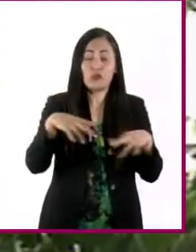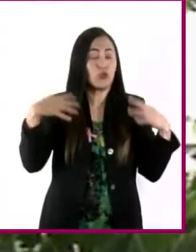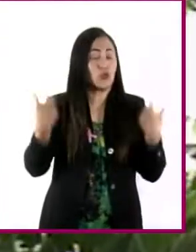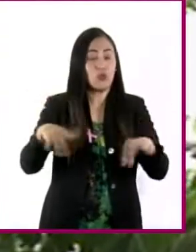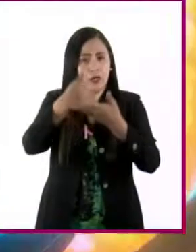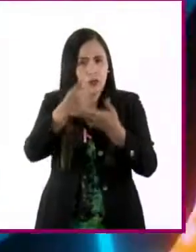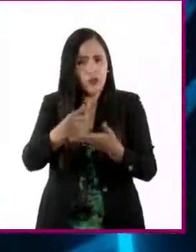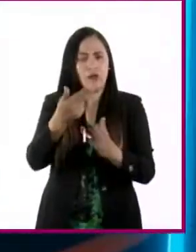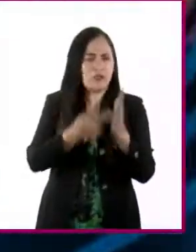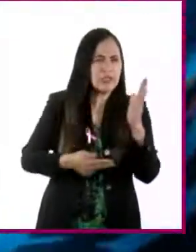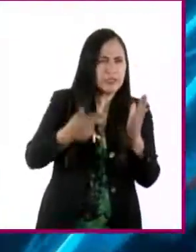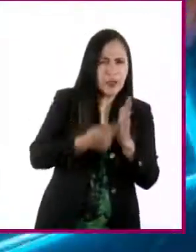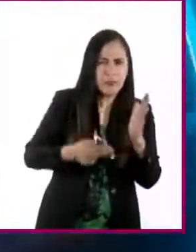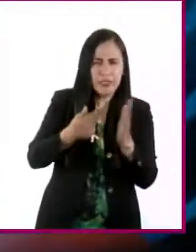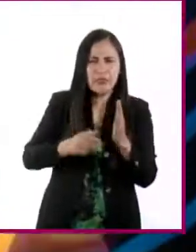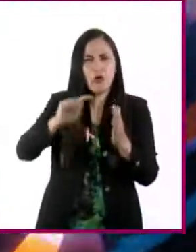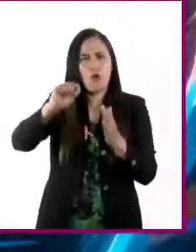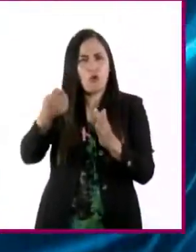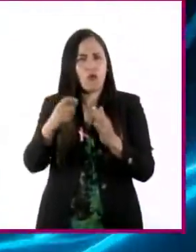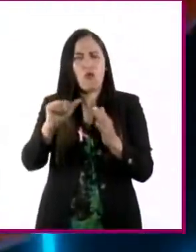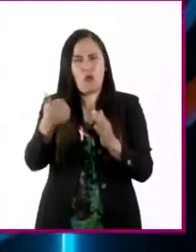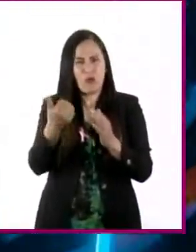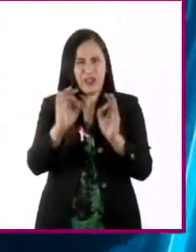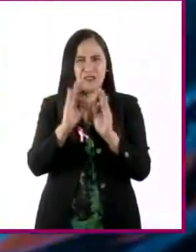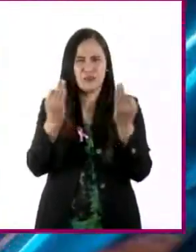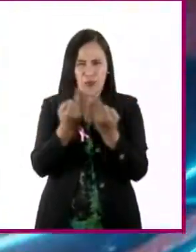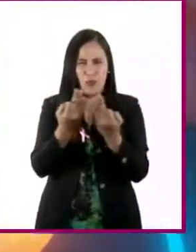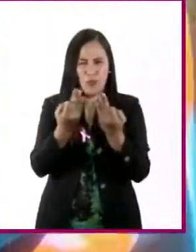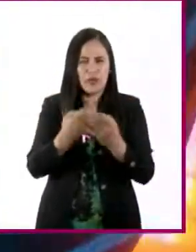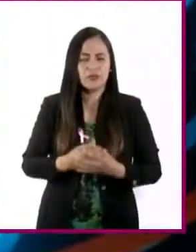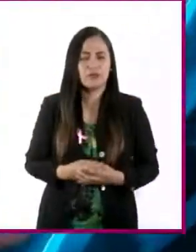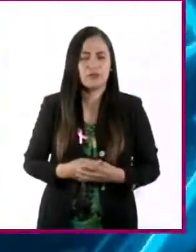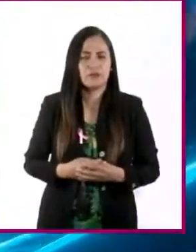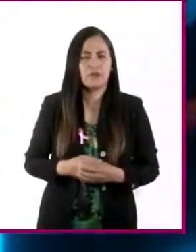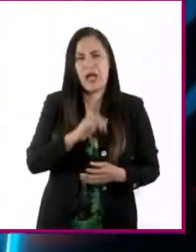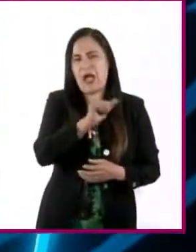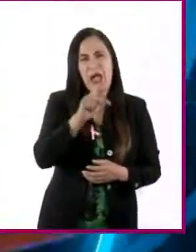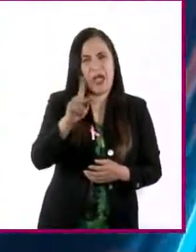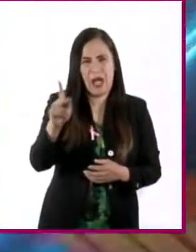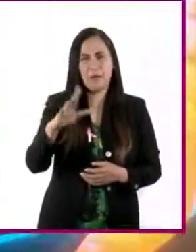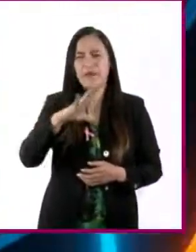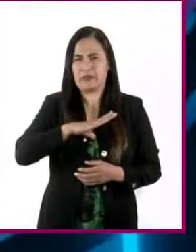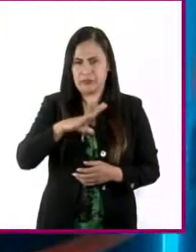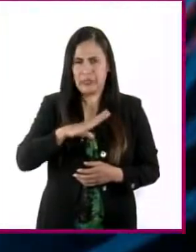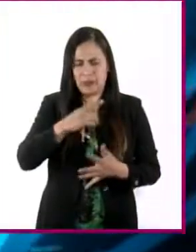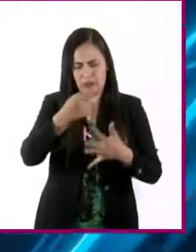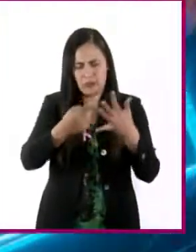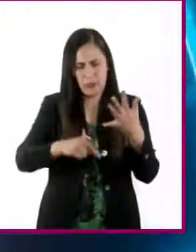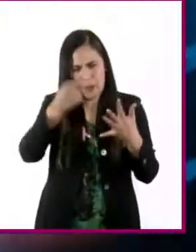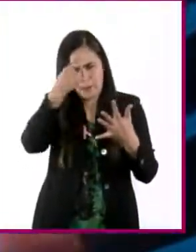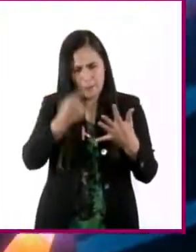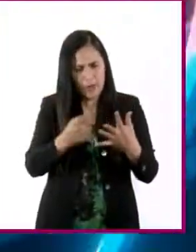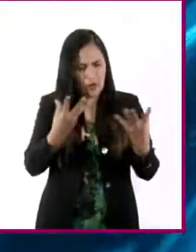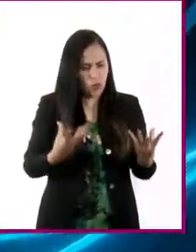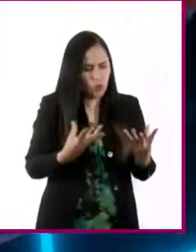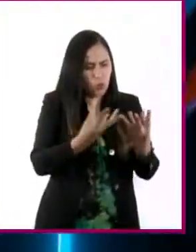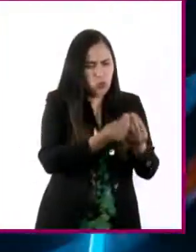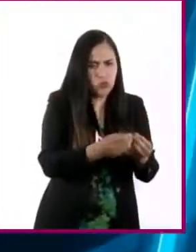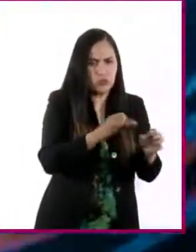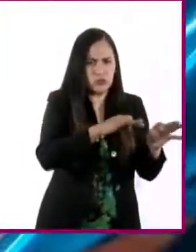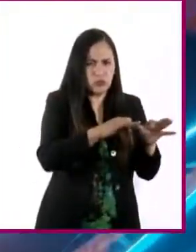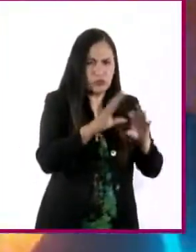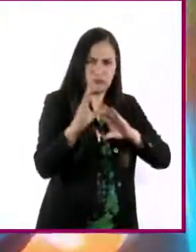de mencionar, pero también muchas veces el familiar, porque tienen hermanos o parientes más o menos de edades similares y